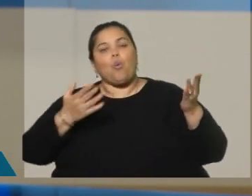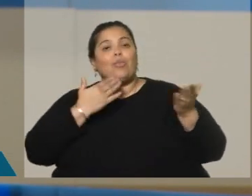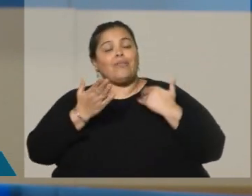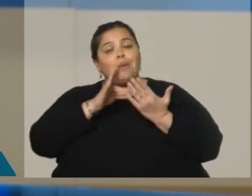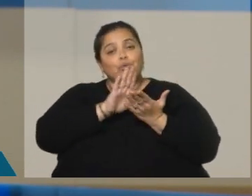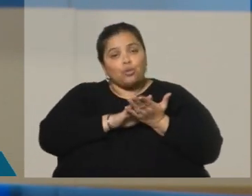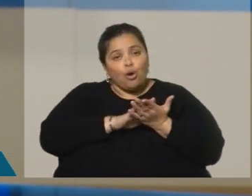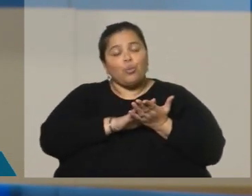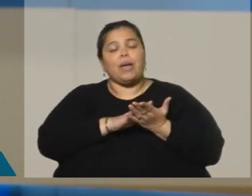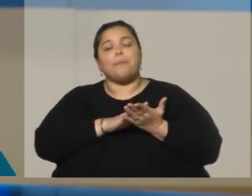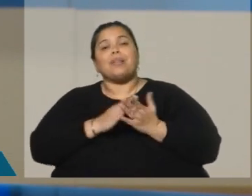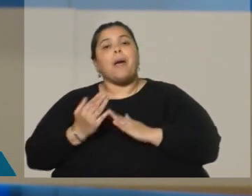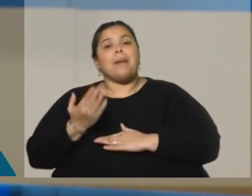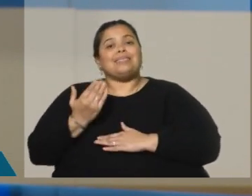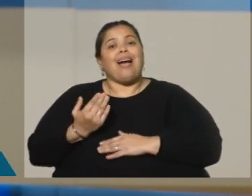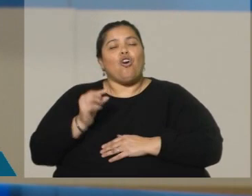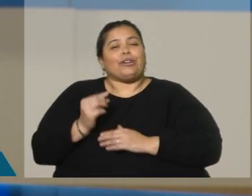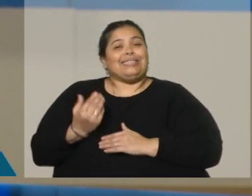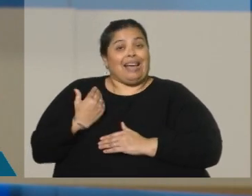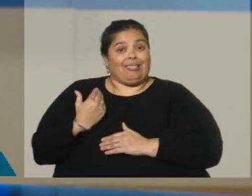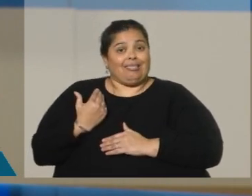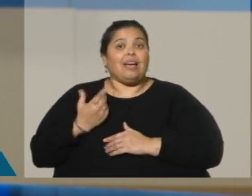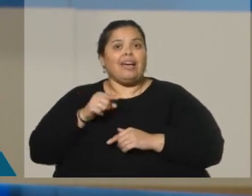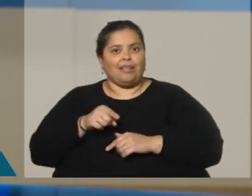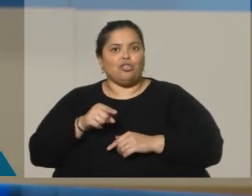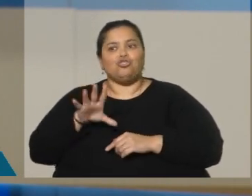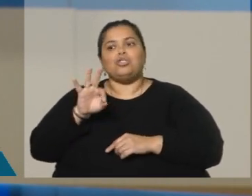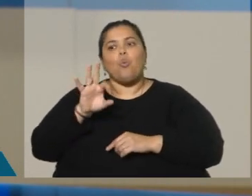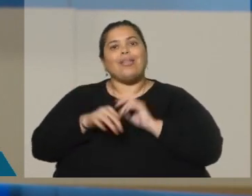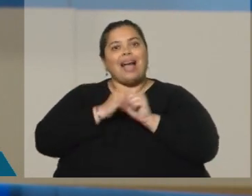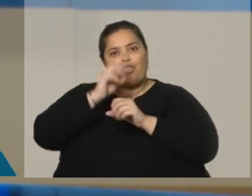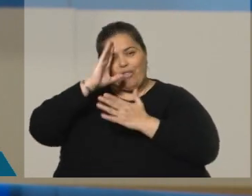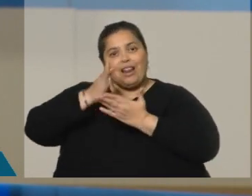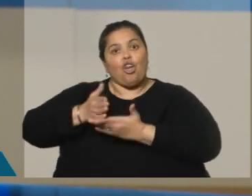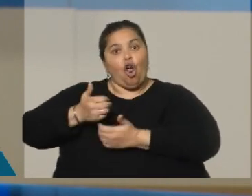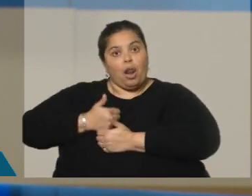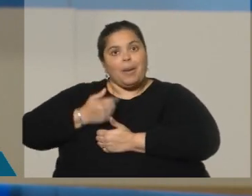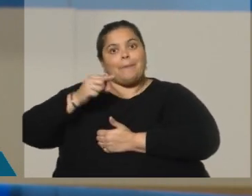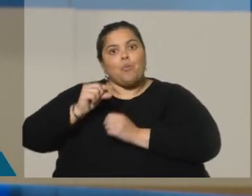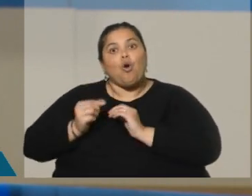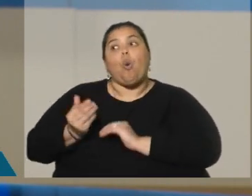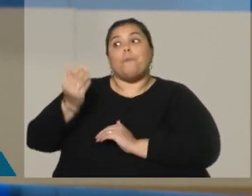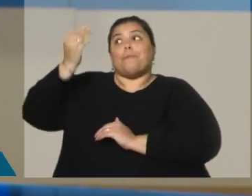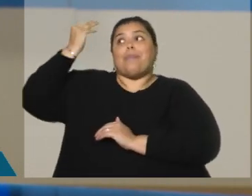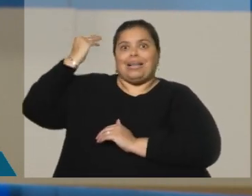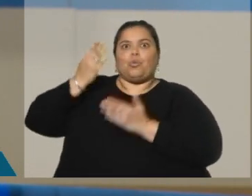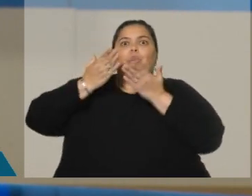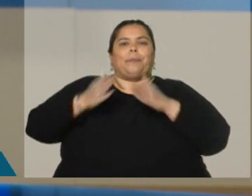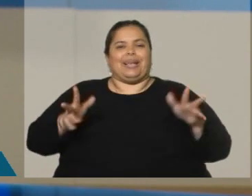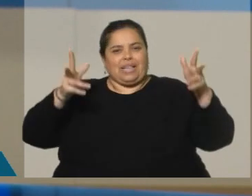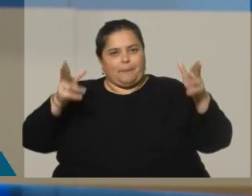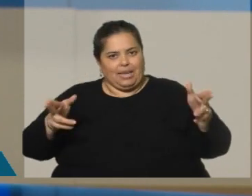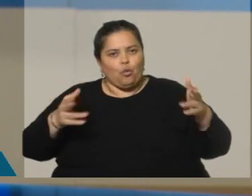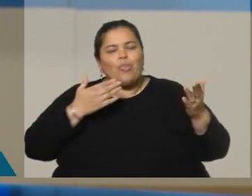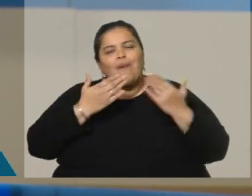50 años del golpe y quizás más años de cuando empieza este periodo cuando hablamos de historia reciente